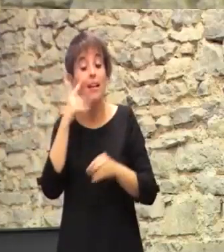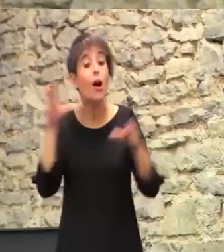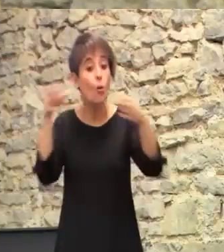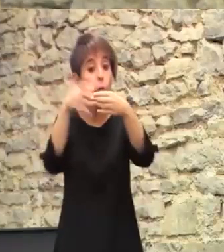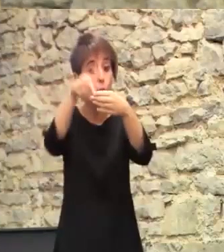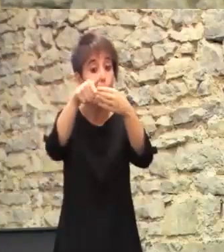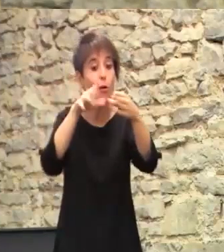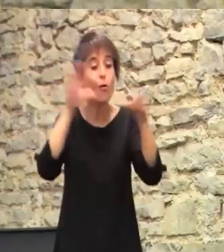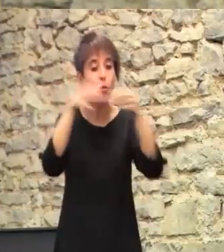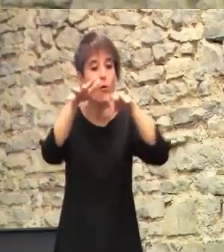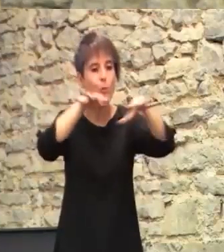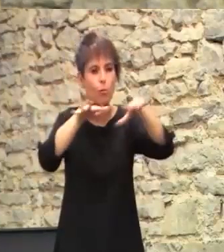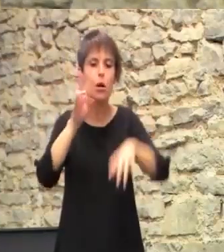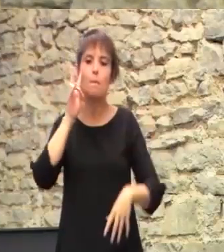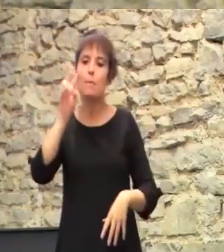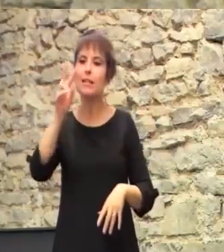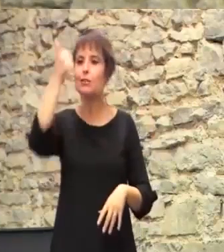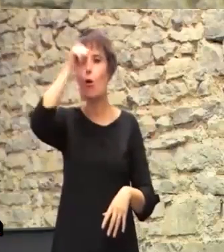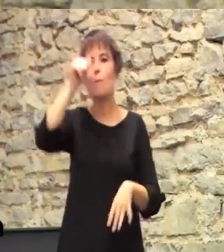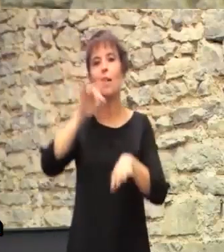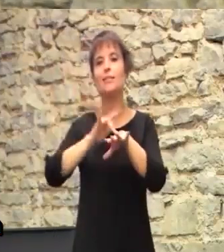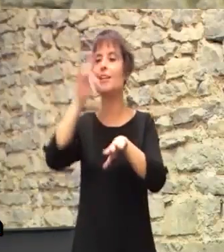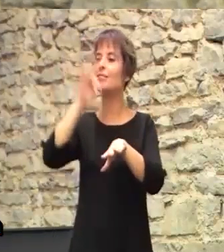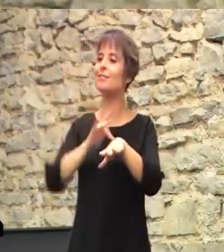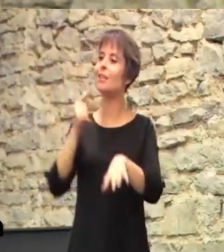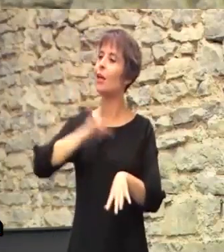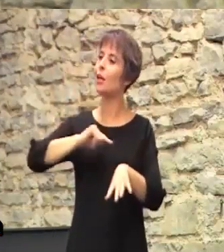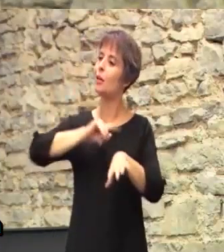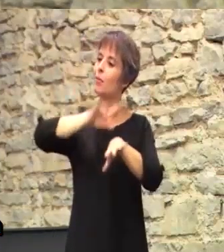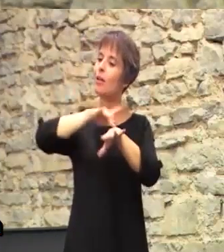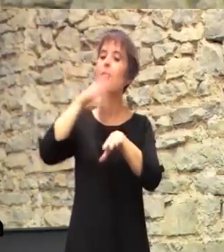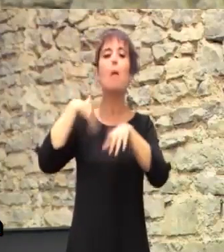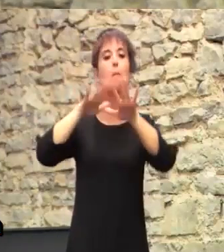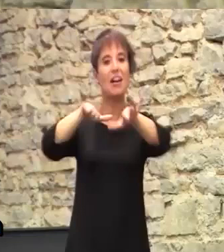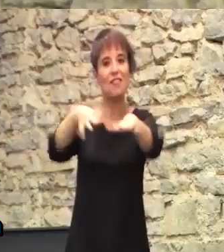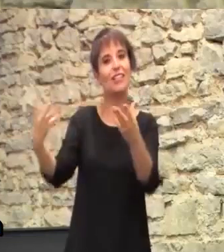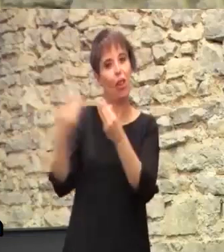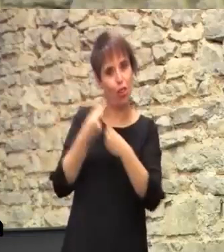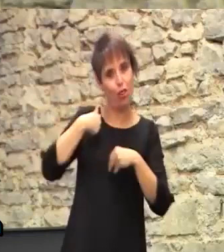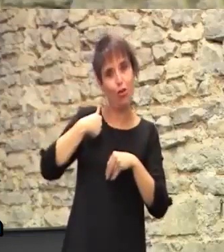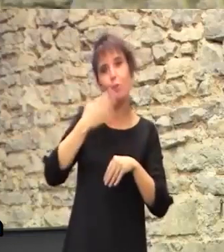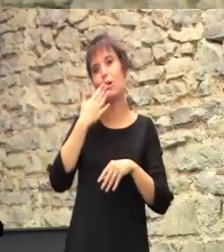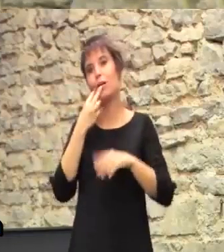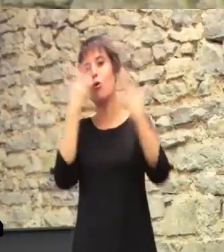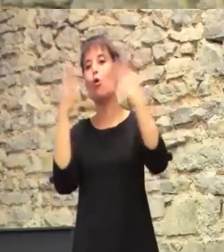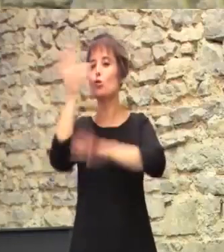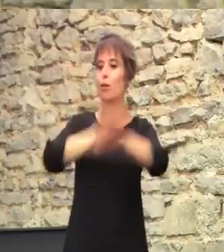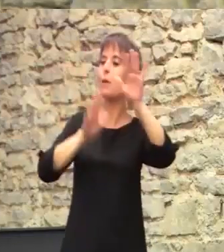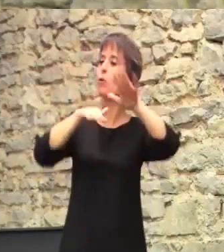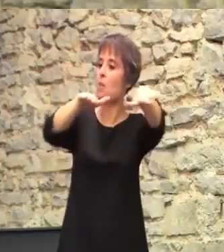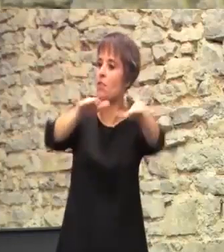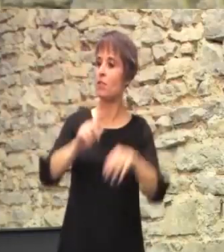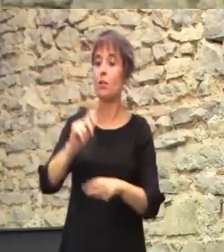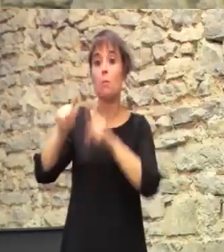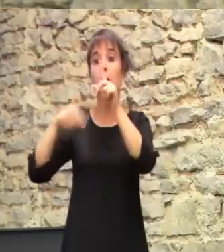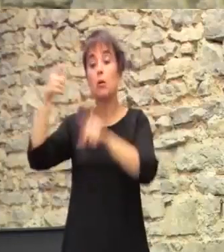grupos de militancia vestidos muy sensibles que están conmigo en la manifestación del 8 de marzo y todo eso pero